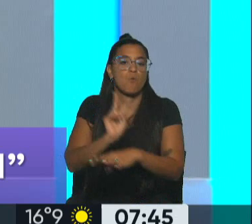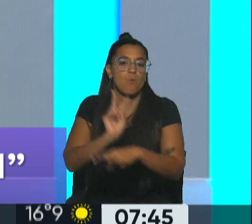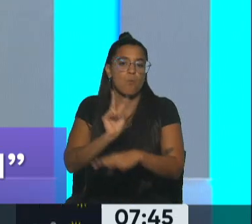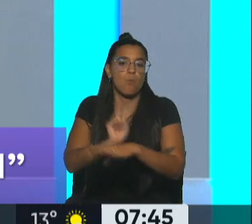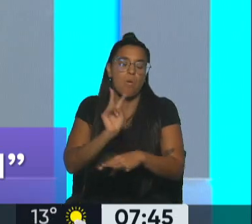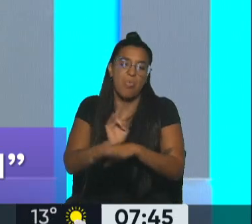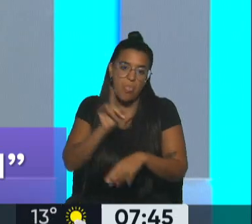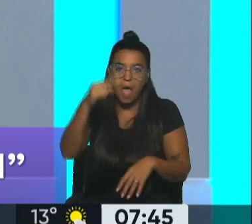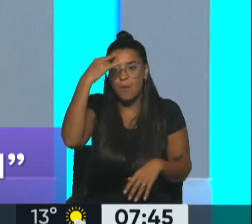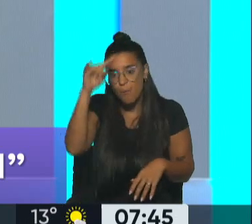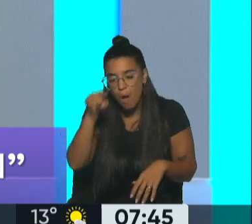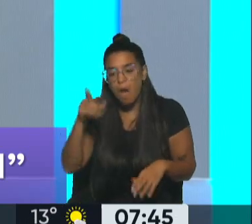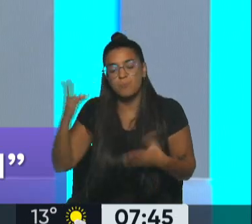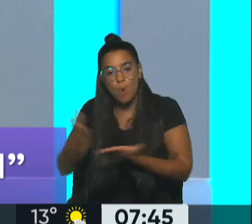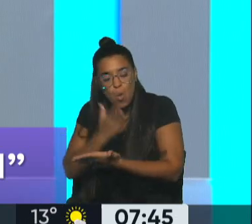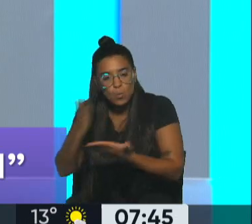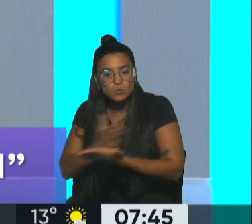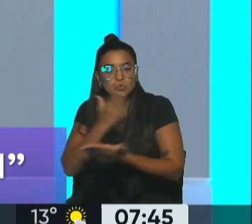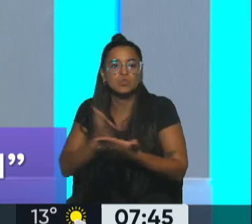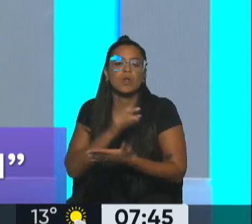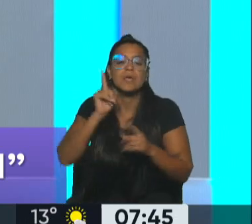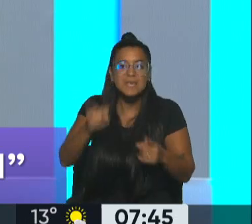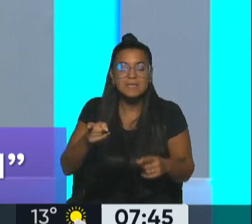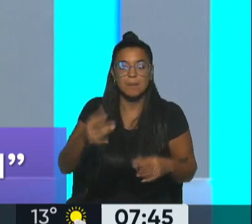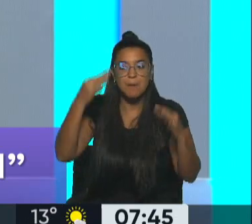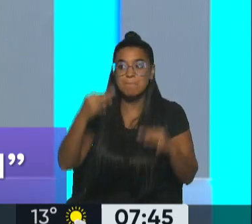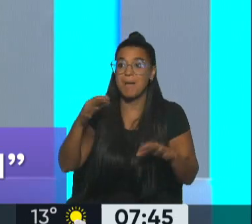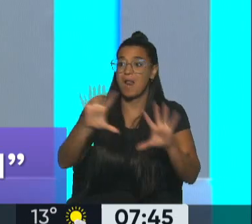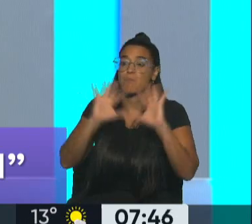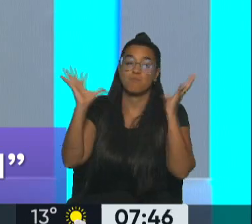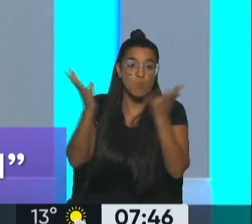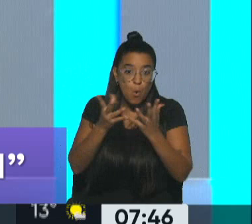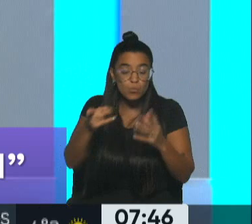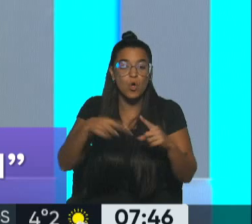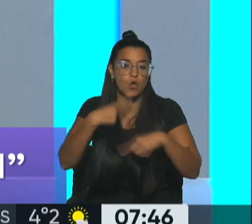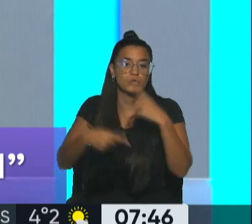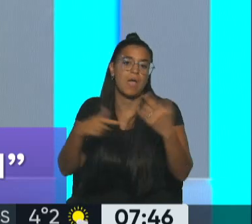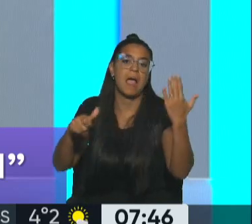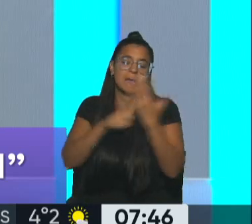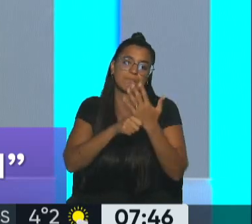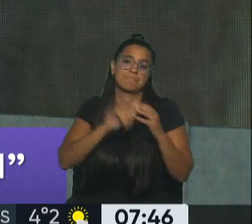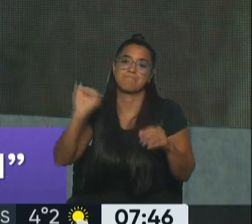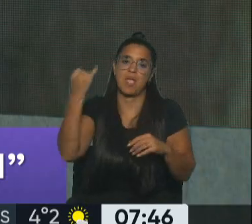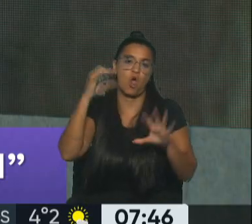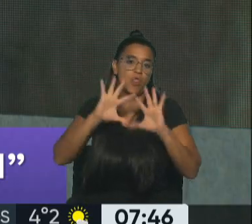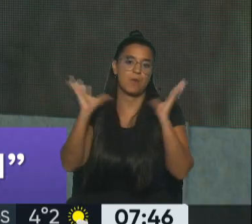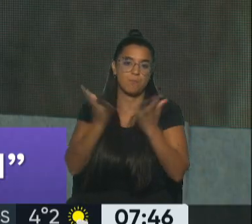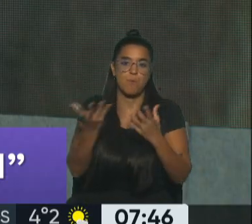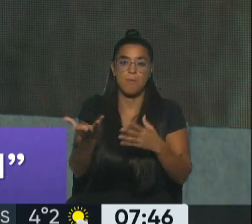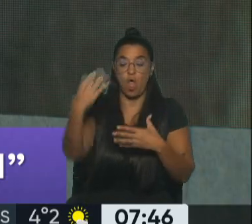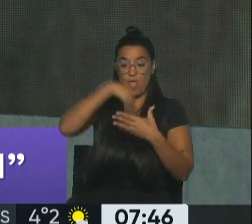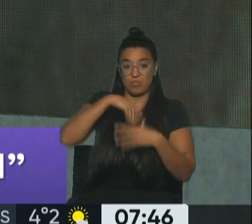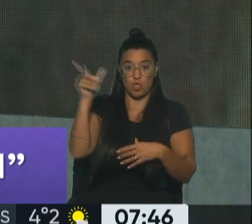rodeo proteger nuestra producción y garantizar que para el mundo también siga siendo la mejor carne del mundo ahora puertas